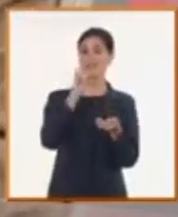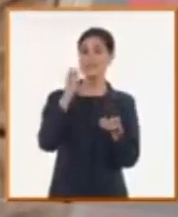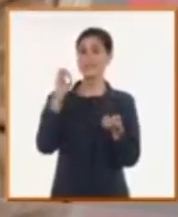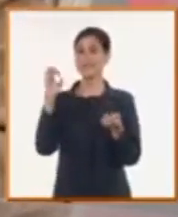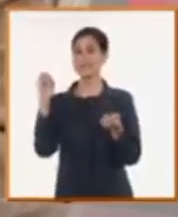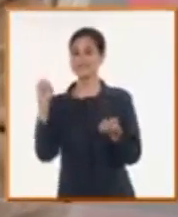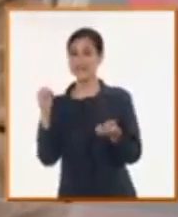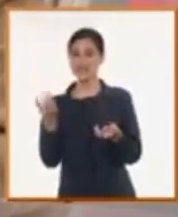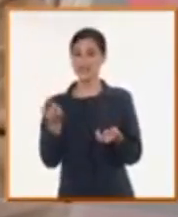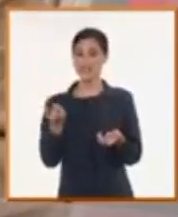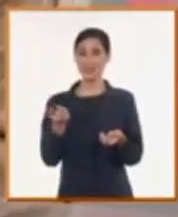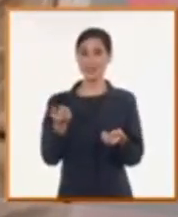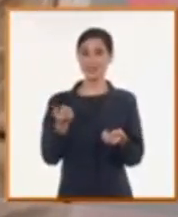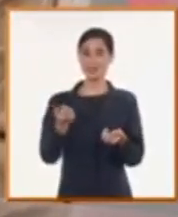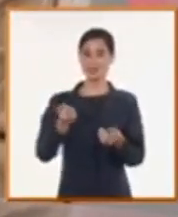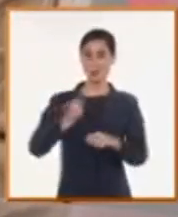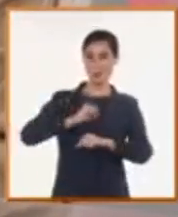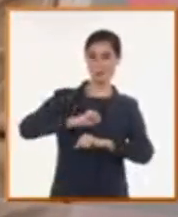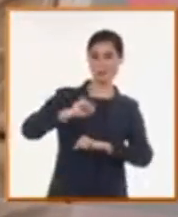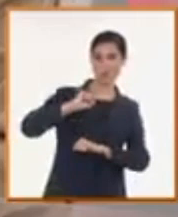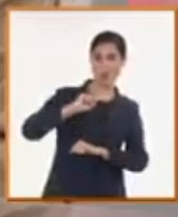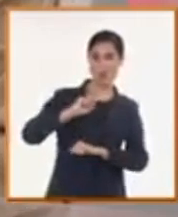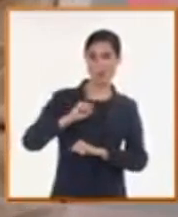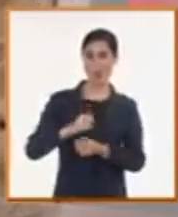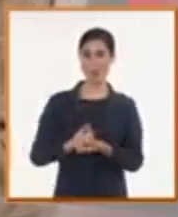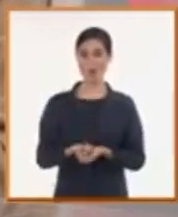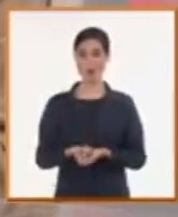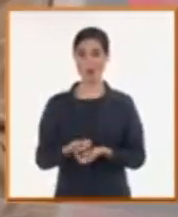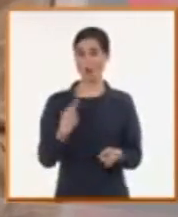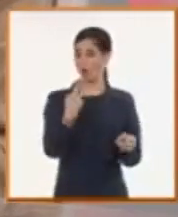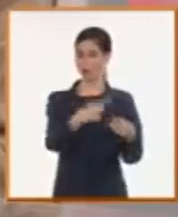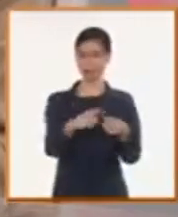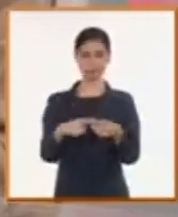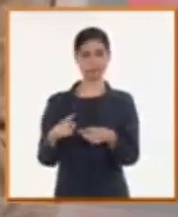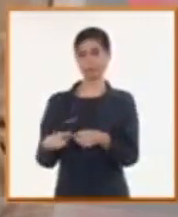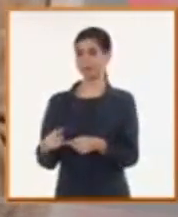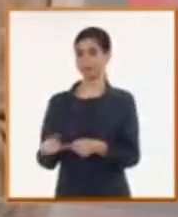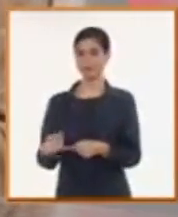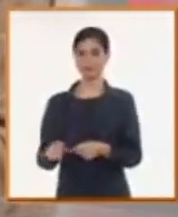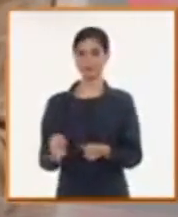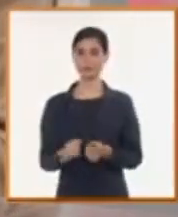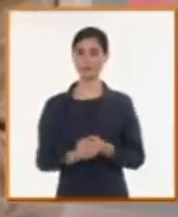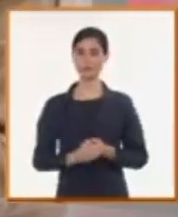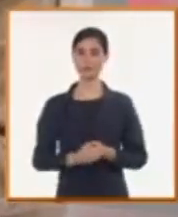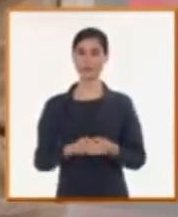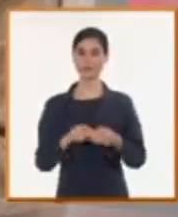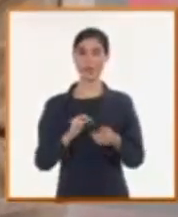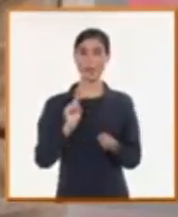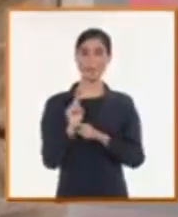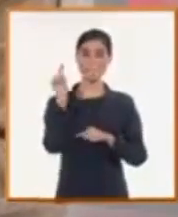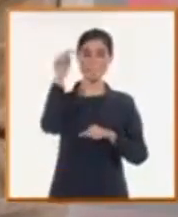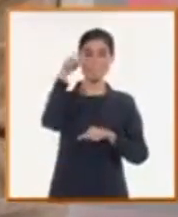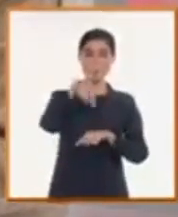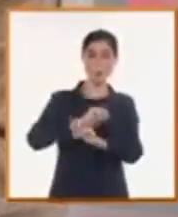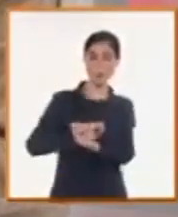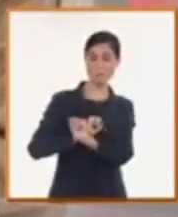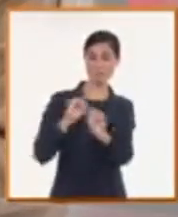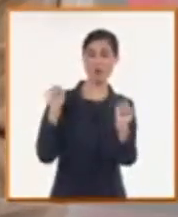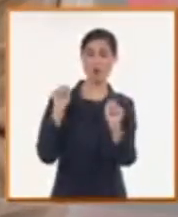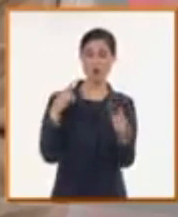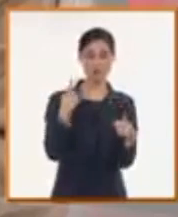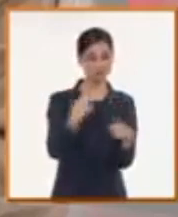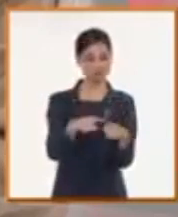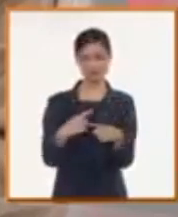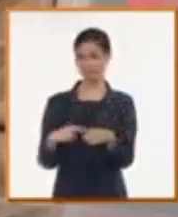tanques y demás, y otros medios blindados, la artillería, cientos de piezas de artillería de diferentes